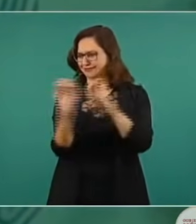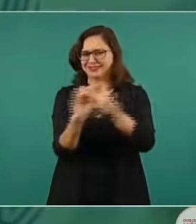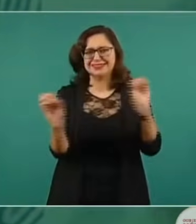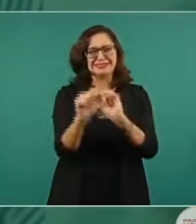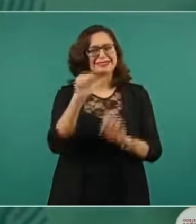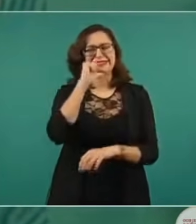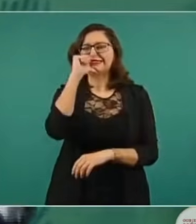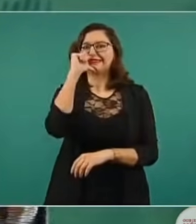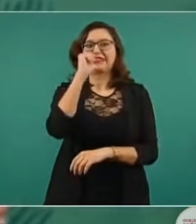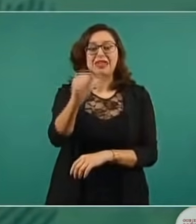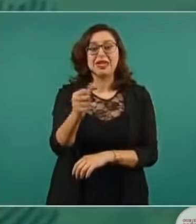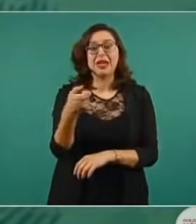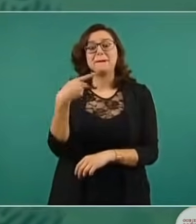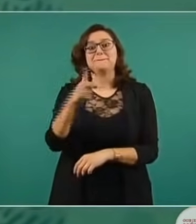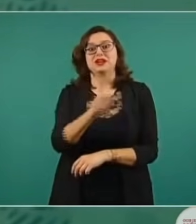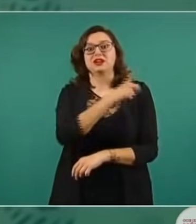Es que podamos